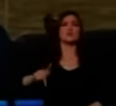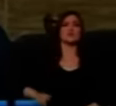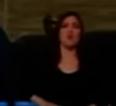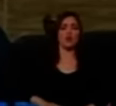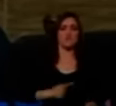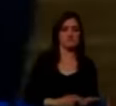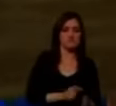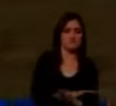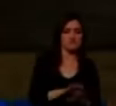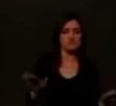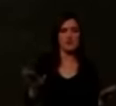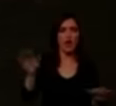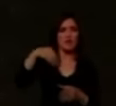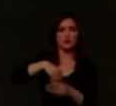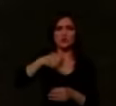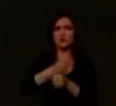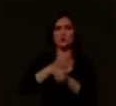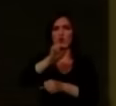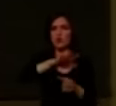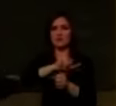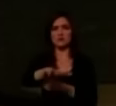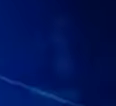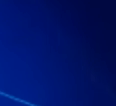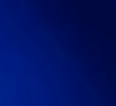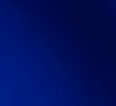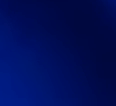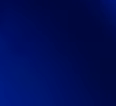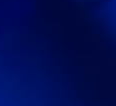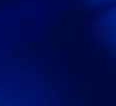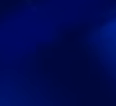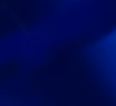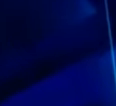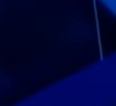será tratado en adelante. Andrea Samaniego, 24 horas.